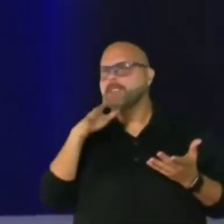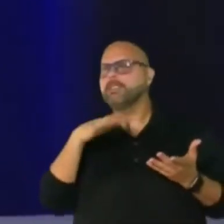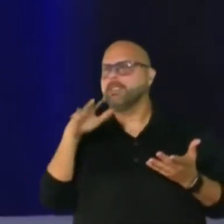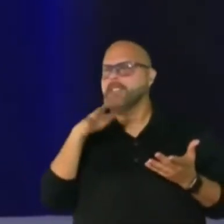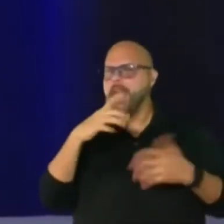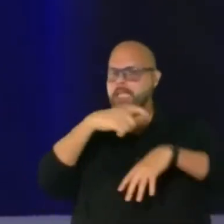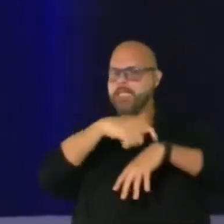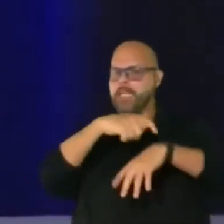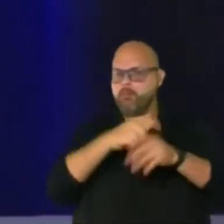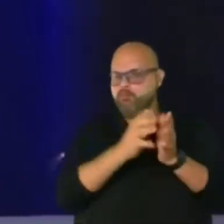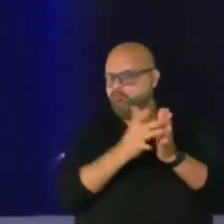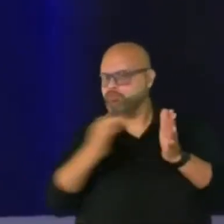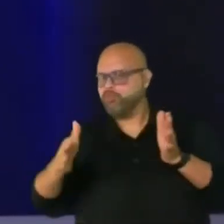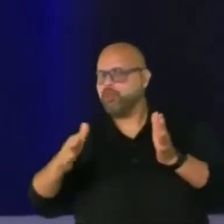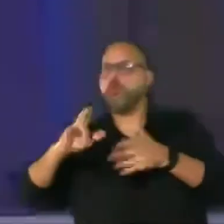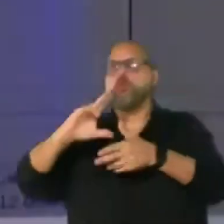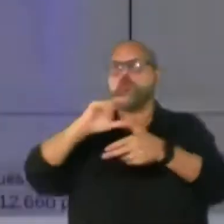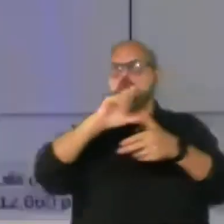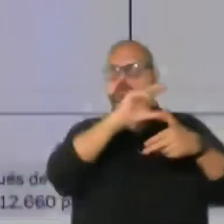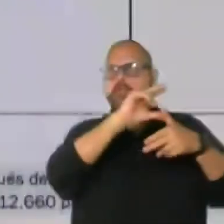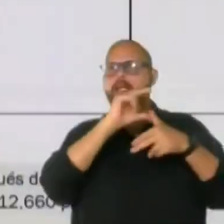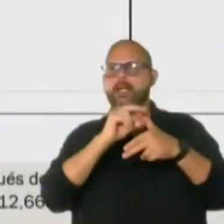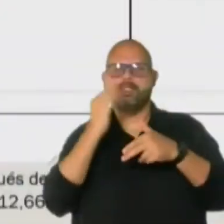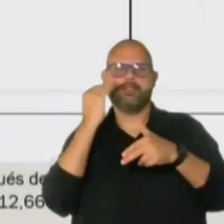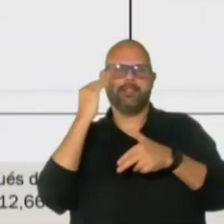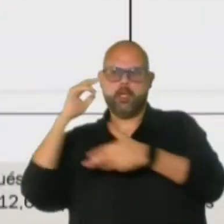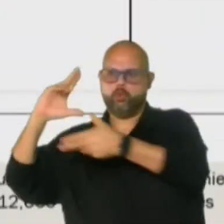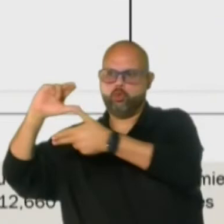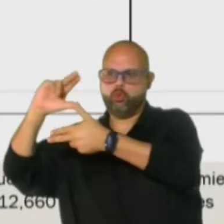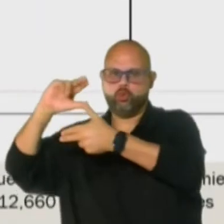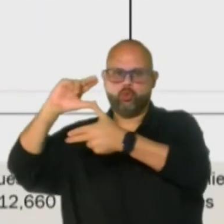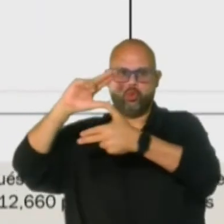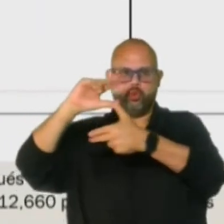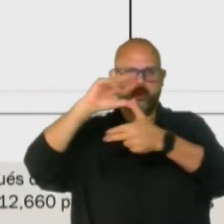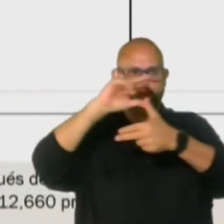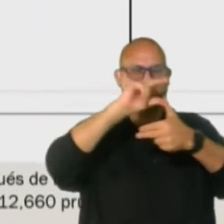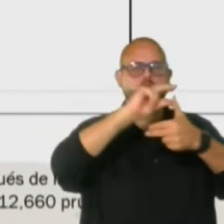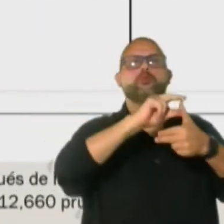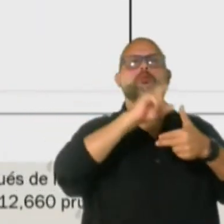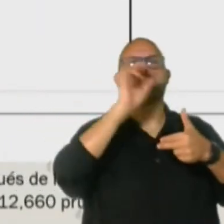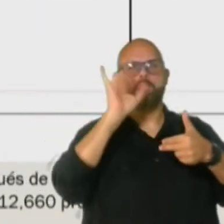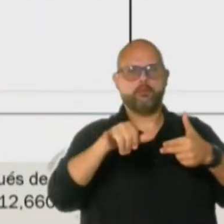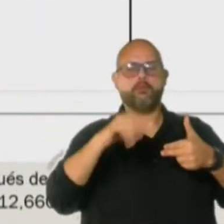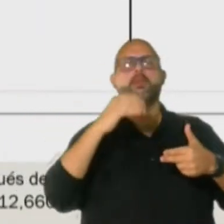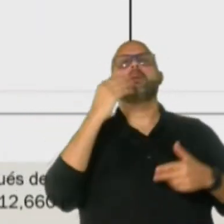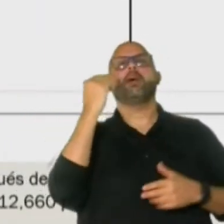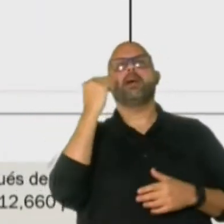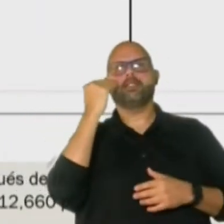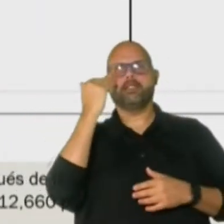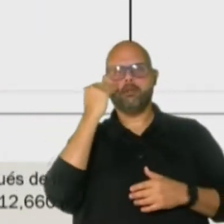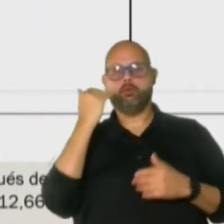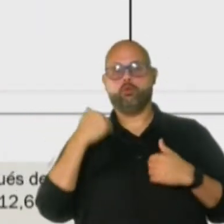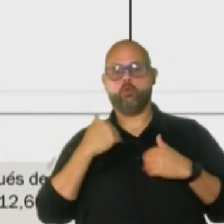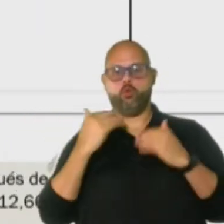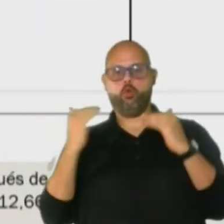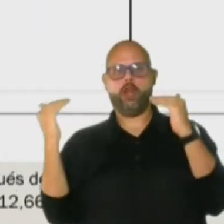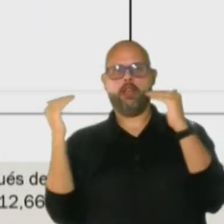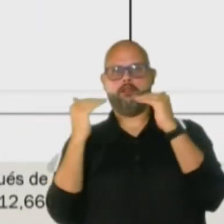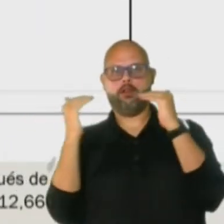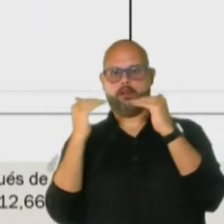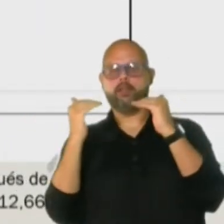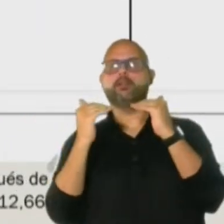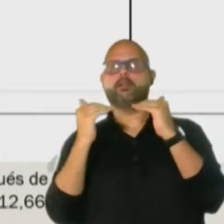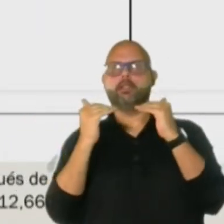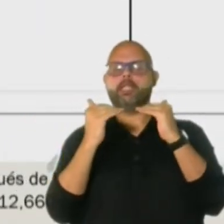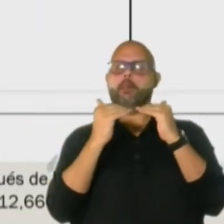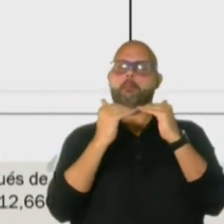lo que sería el cono de trayectoria, así que sabemos que hay unos niveles de menor